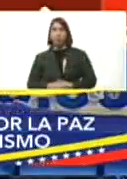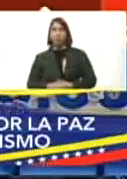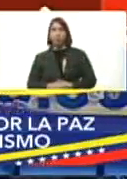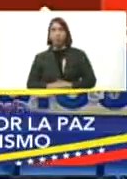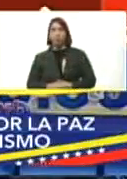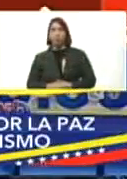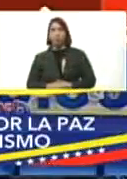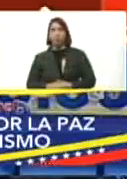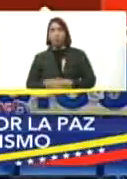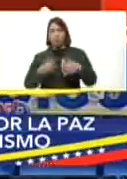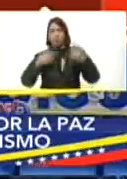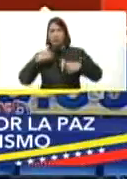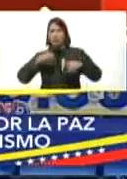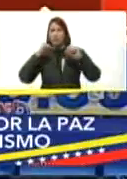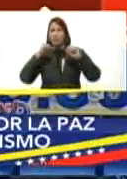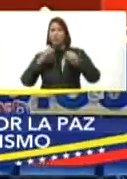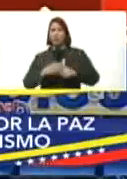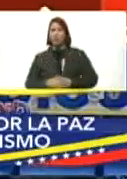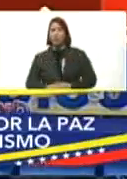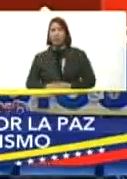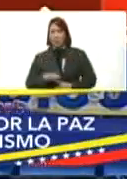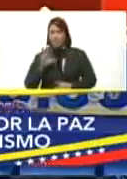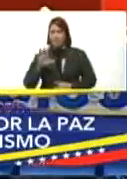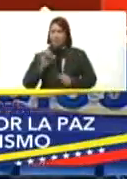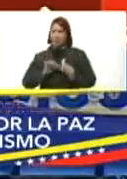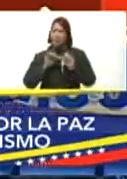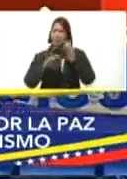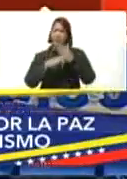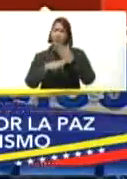Maduro! Y yo le digo, ¡la patria sigue!